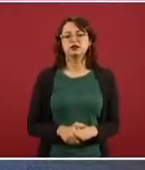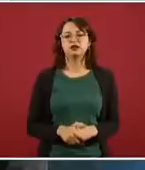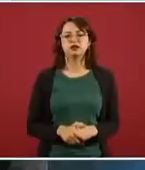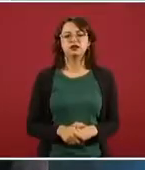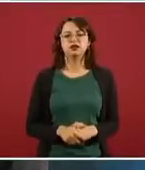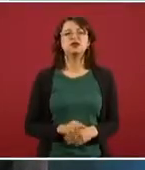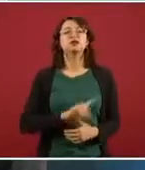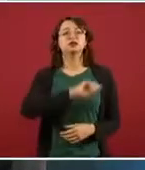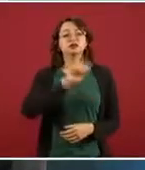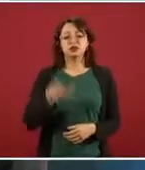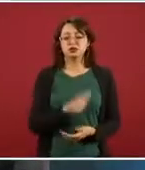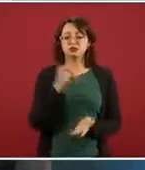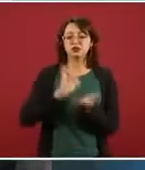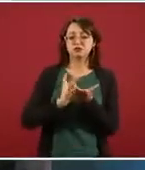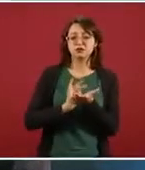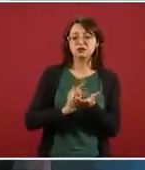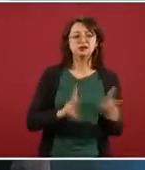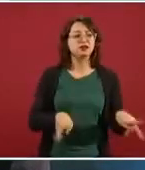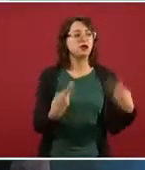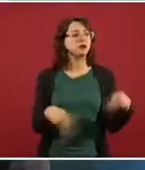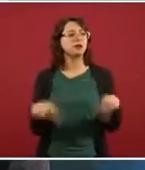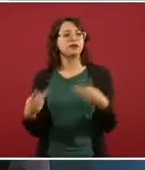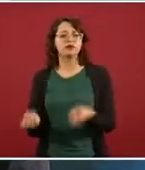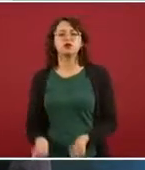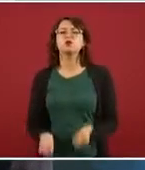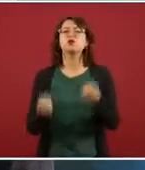cuánto cuesta vender las pastillas,